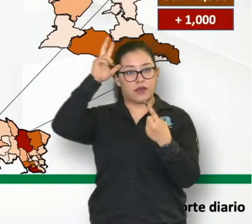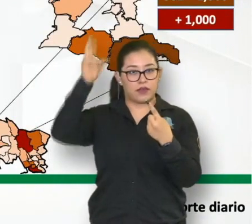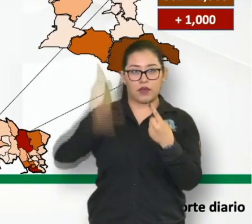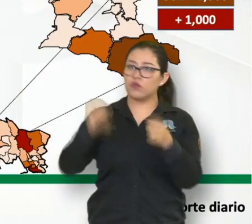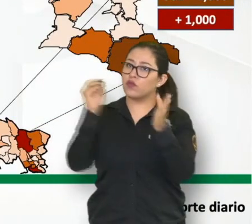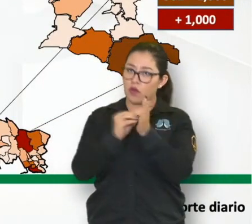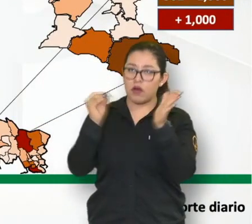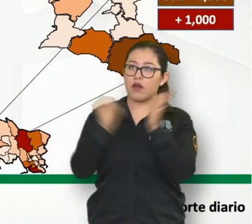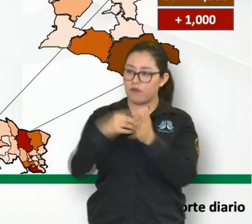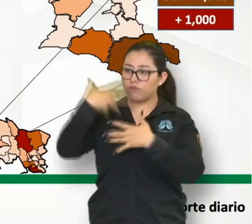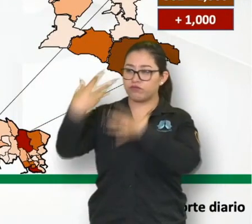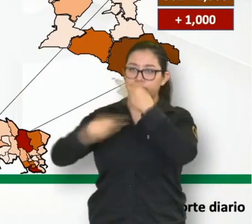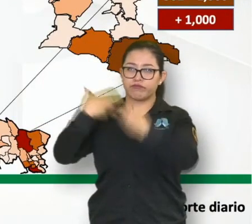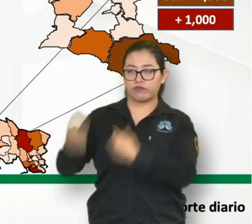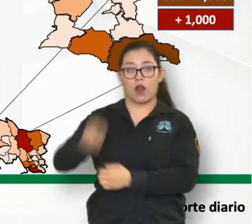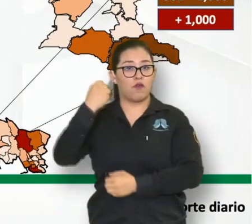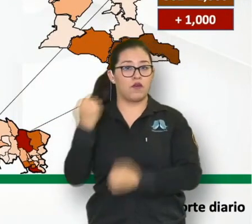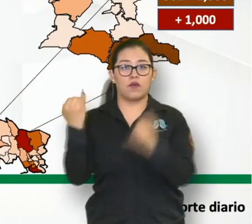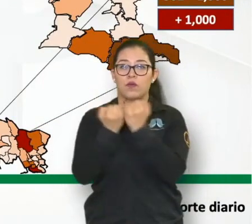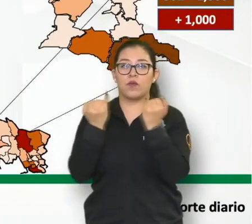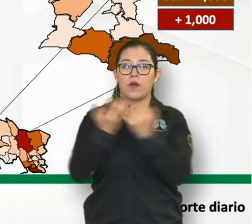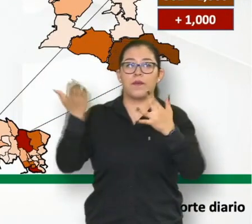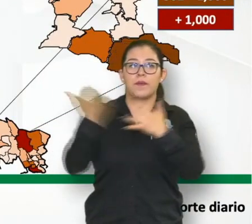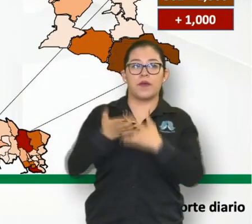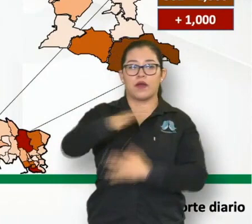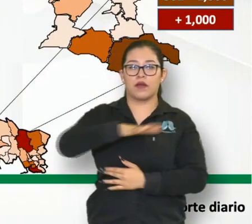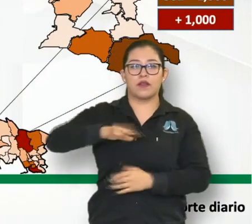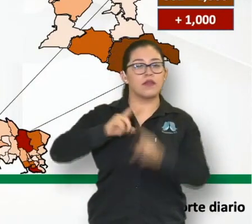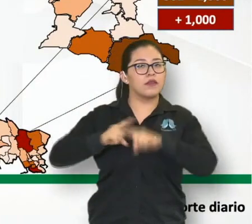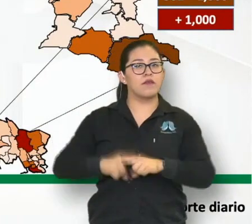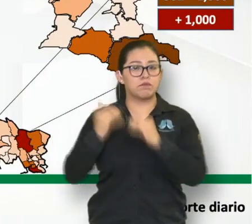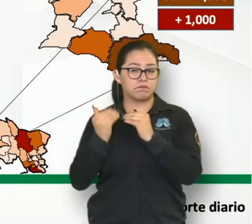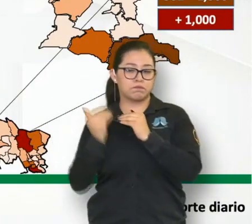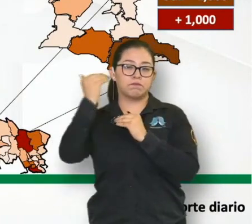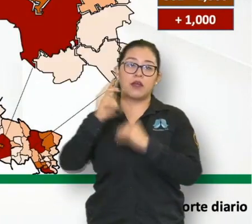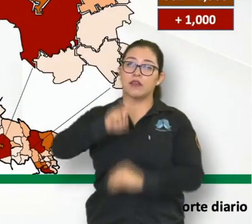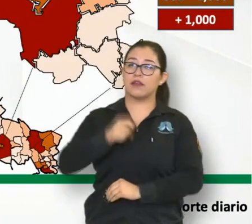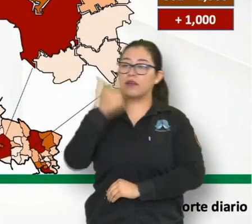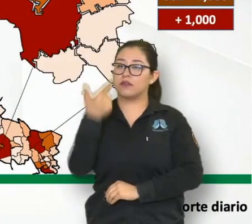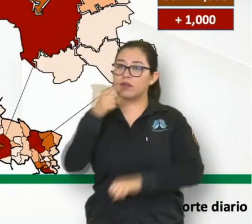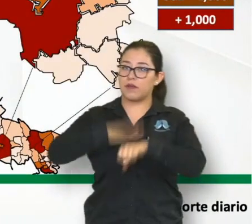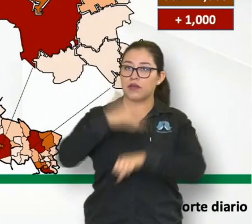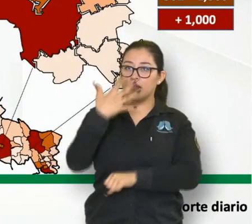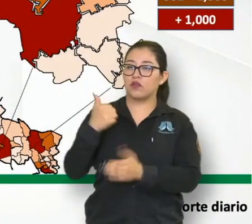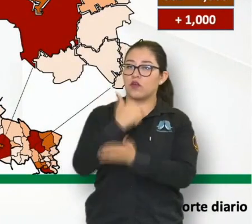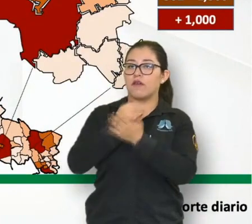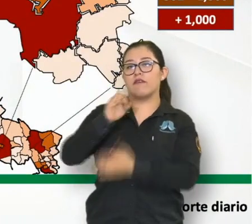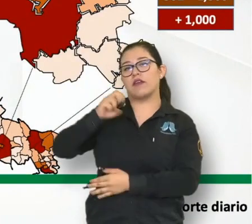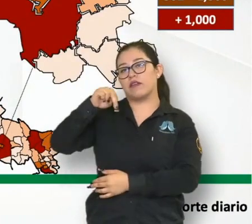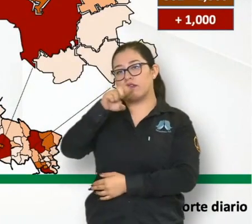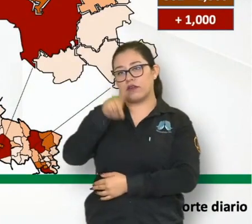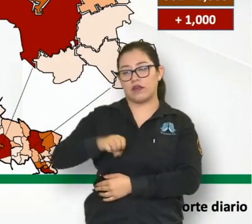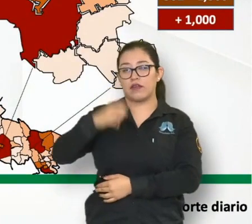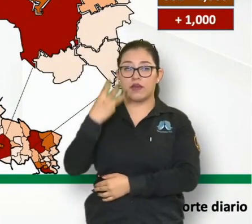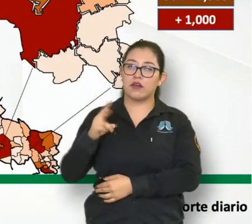intensidad de transmisión al igual que en la zona media estamos viendo un incremento de 37 casos 5 entidad fernández 13 en